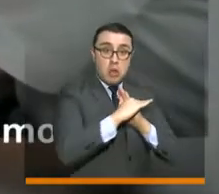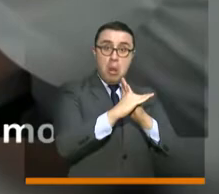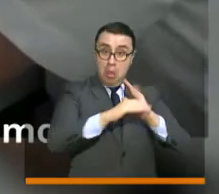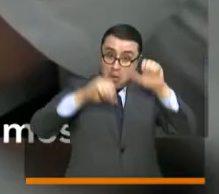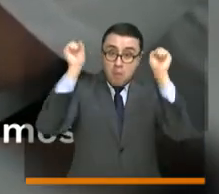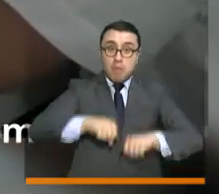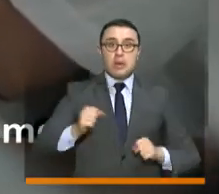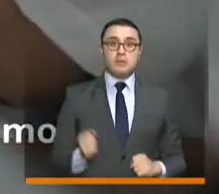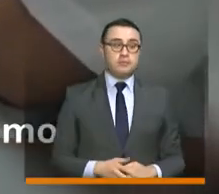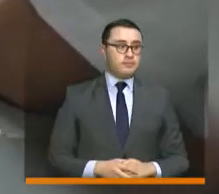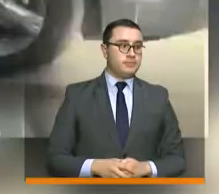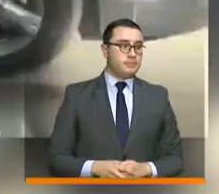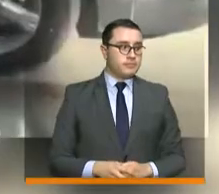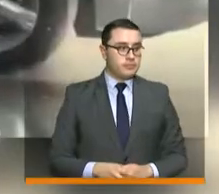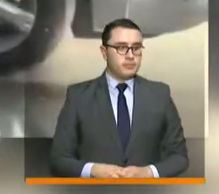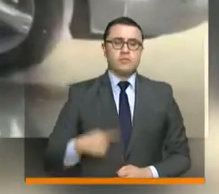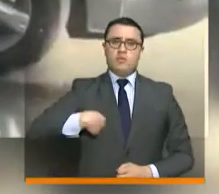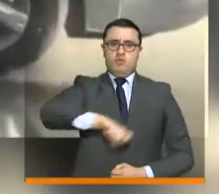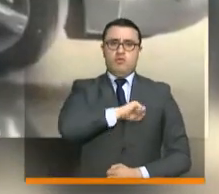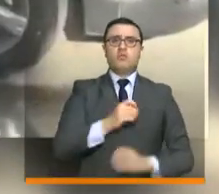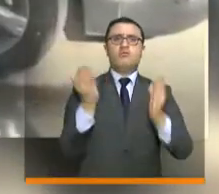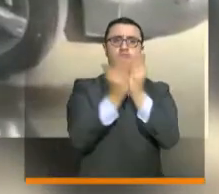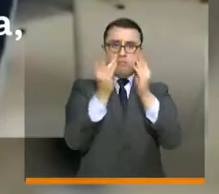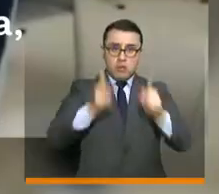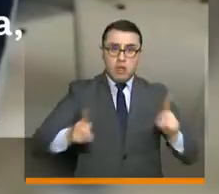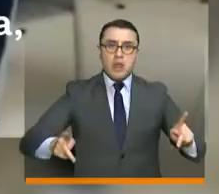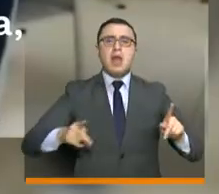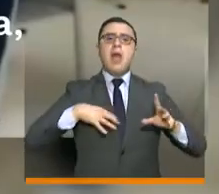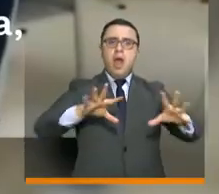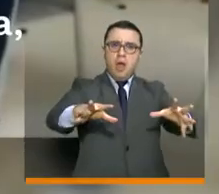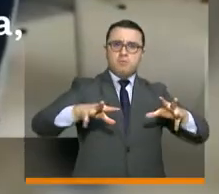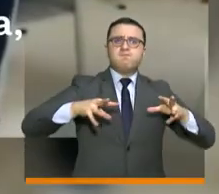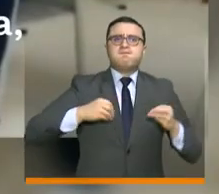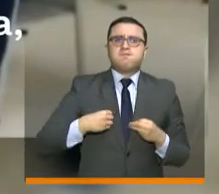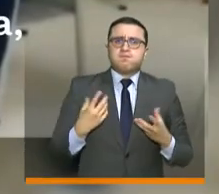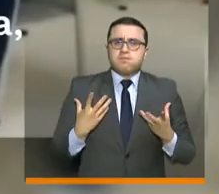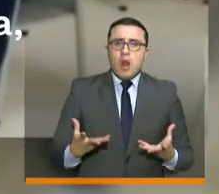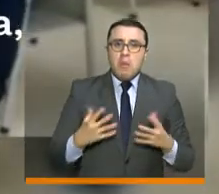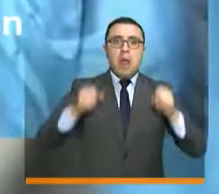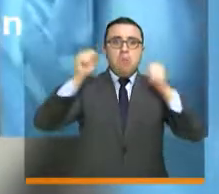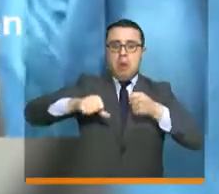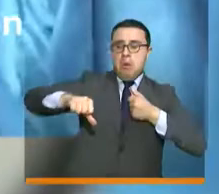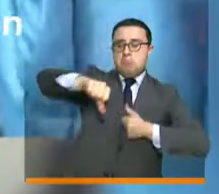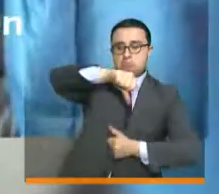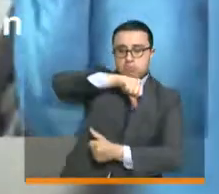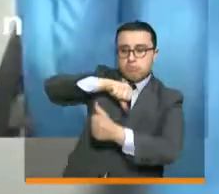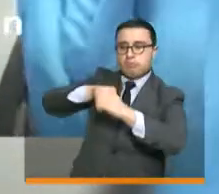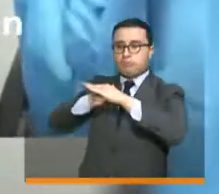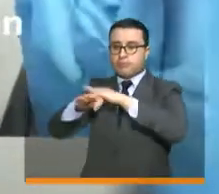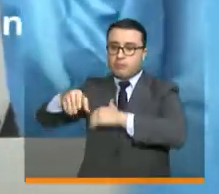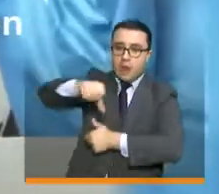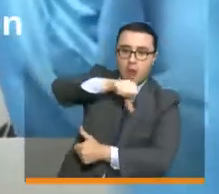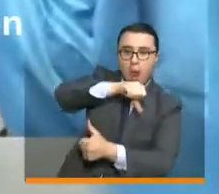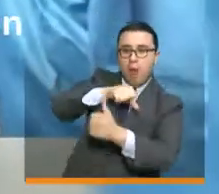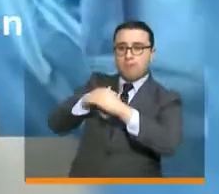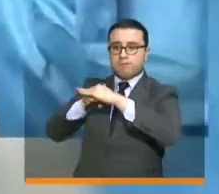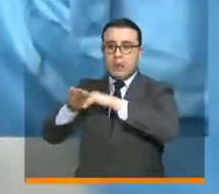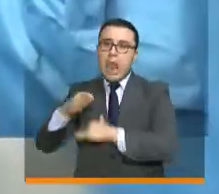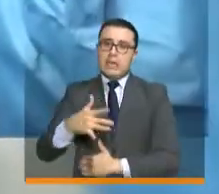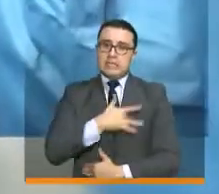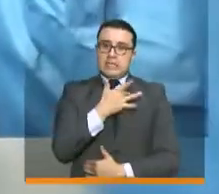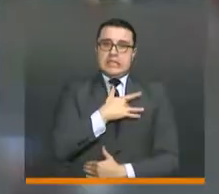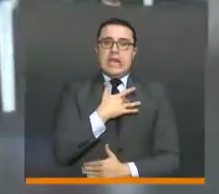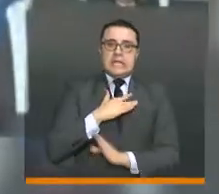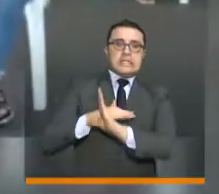los estudiantes hemos aceptado voluntariamente el conjunto de estudio de alternancia porque nos sentimos seguros que en